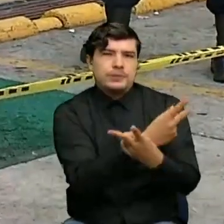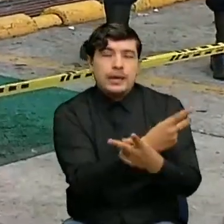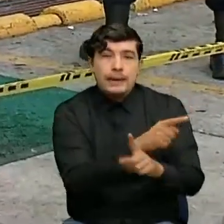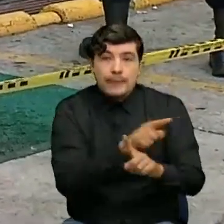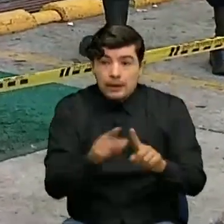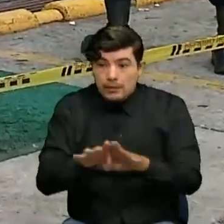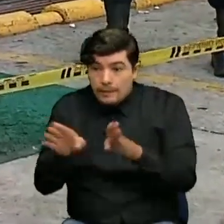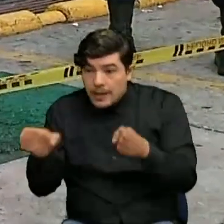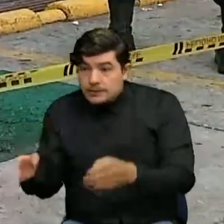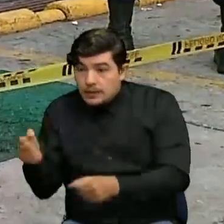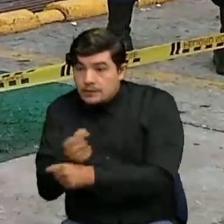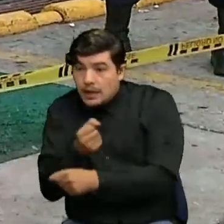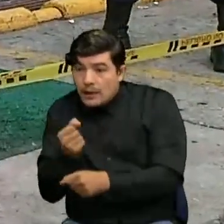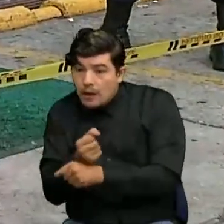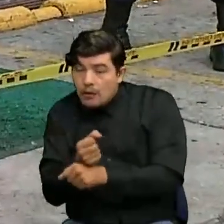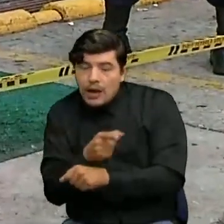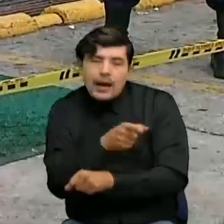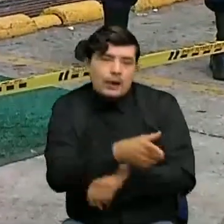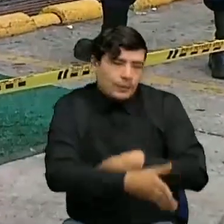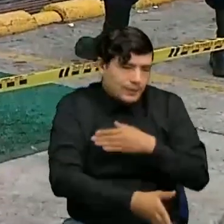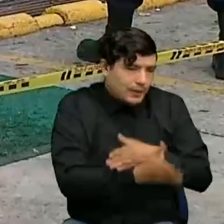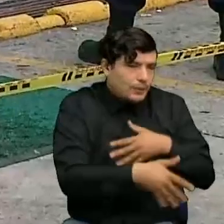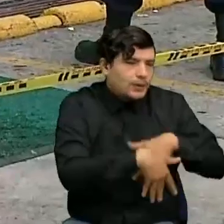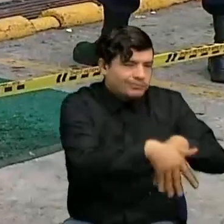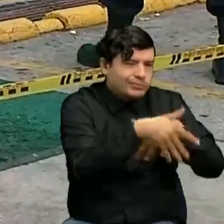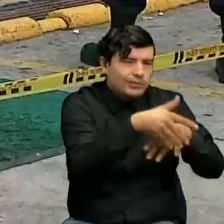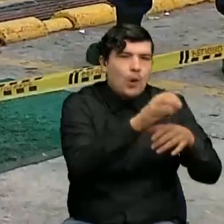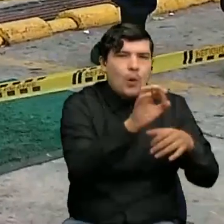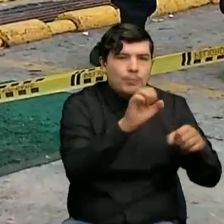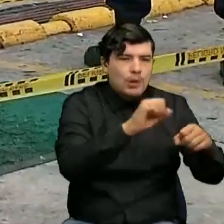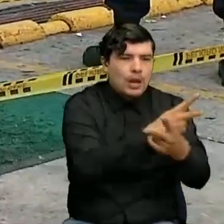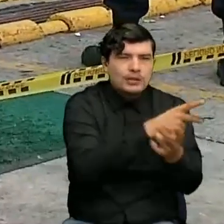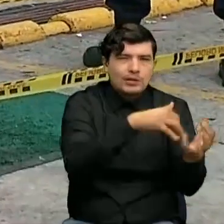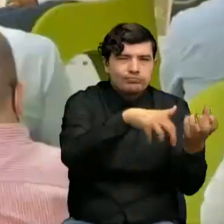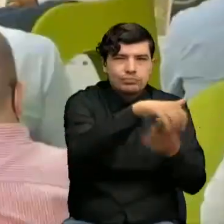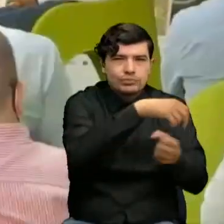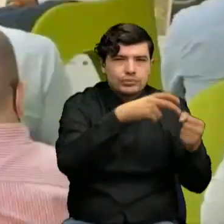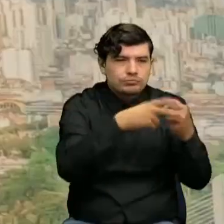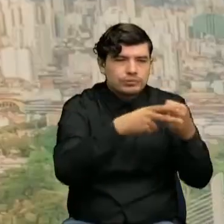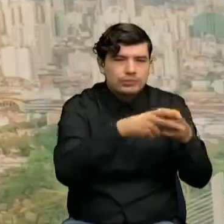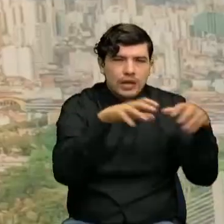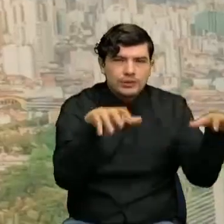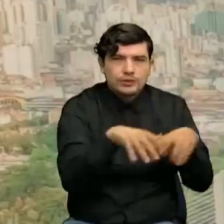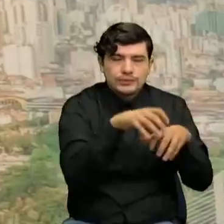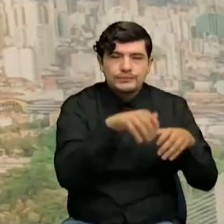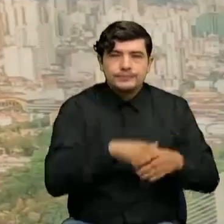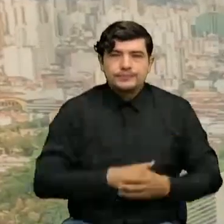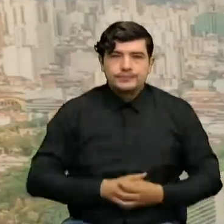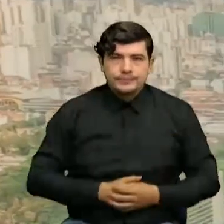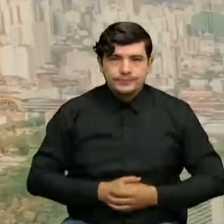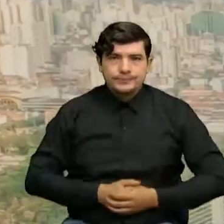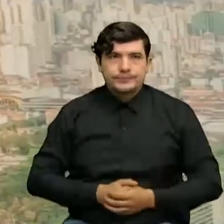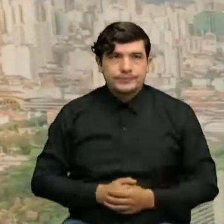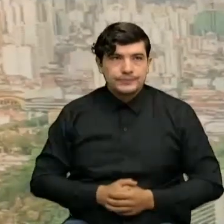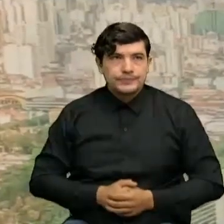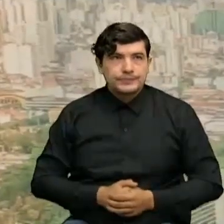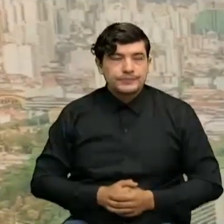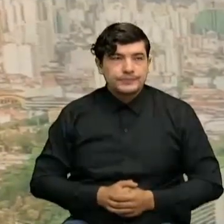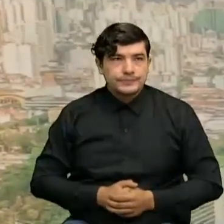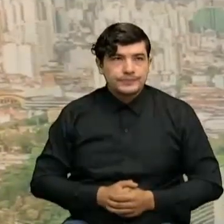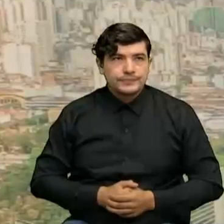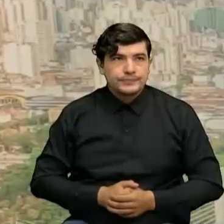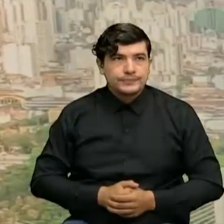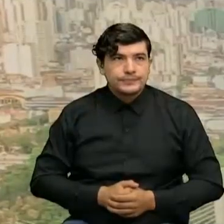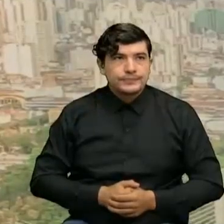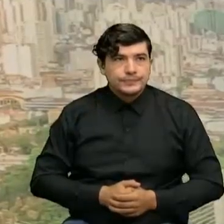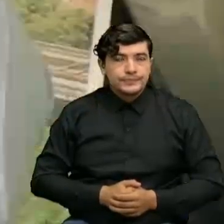mesas de trabajo continúan los enfrentamientos con las autoridades. Son tres encuentros que se han realizado sobre las mesas de trabajo